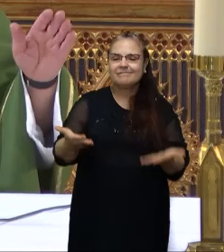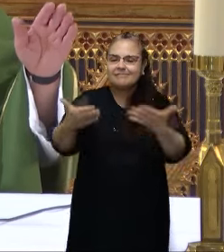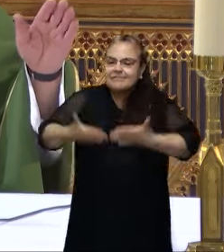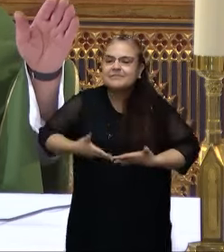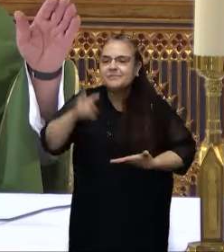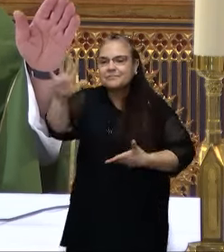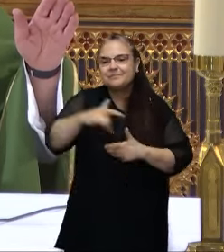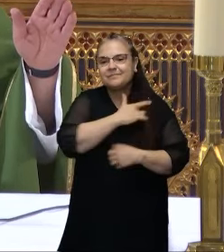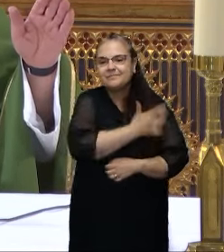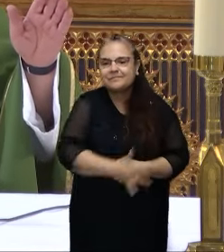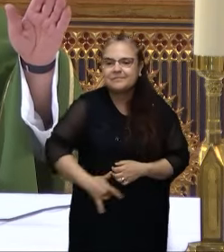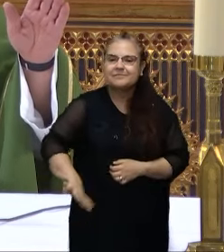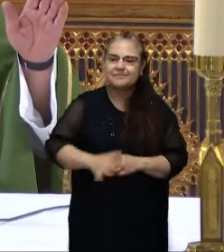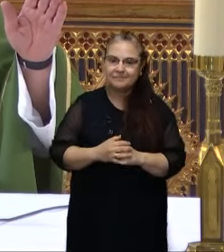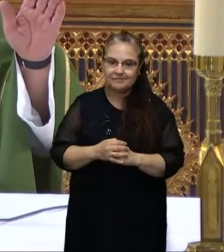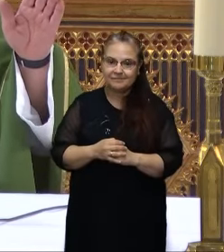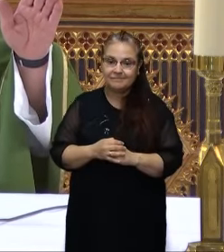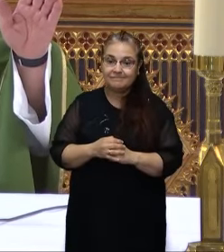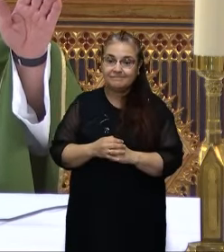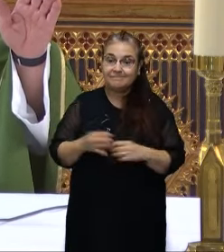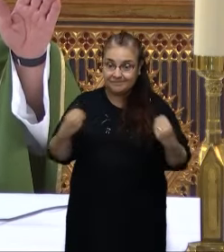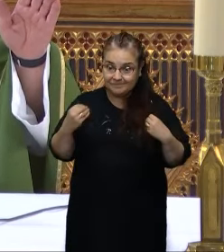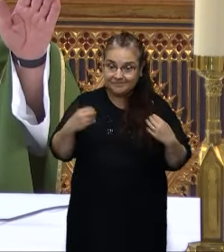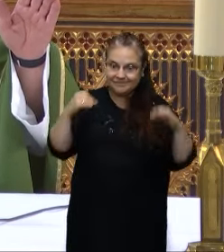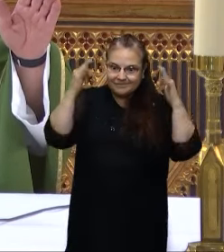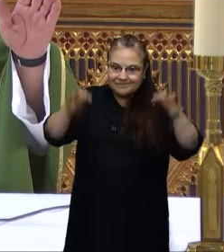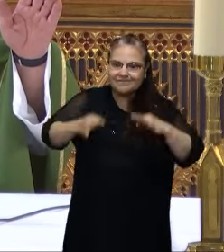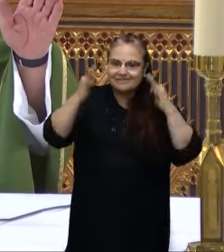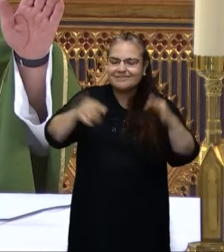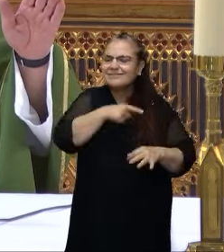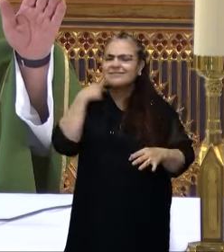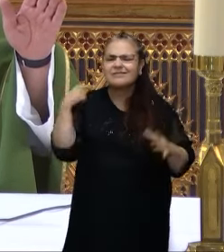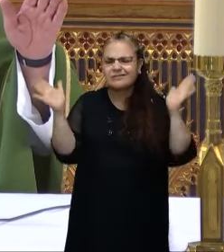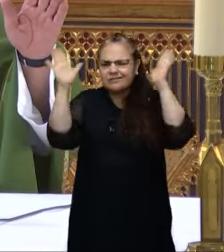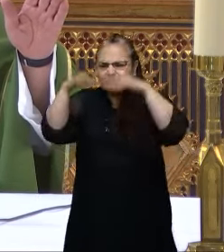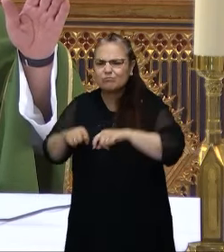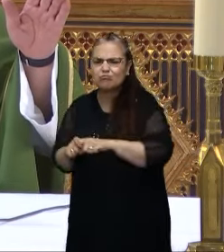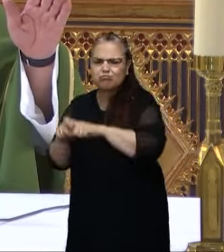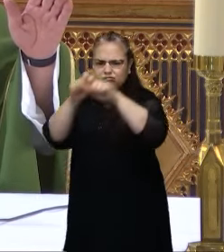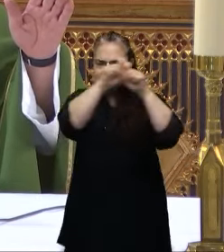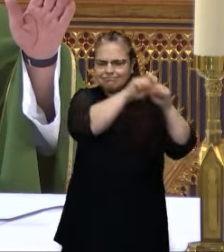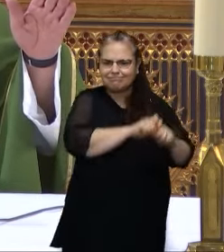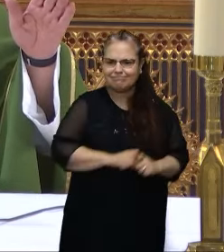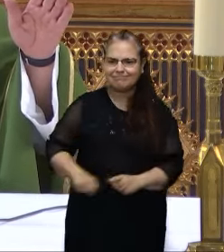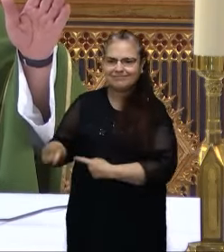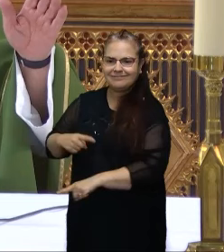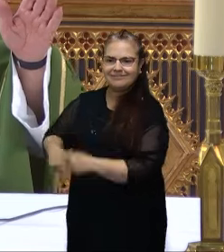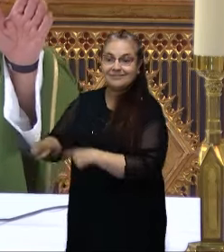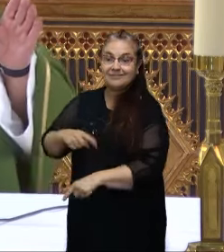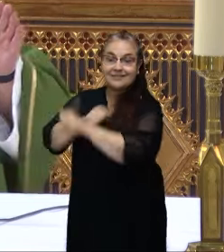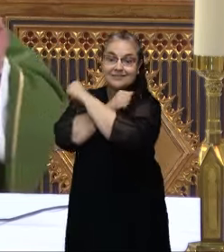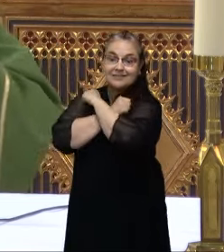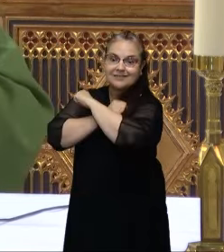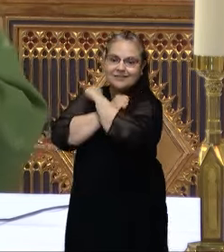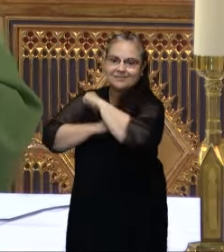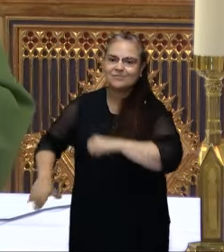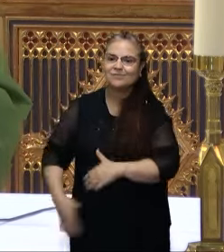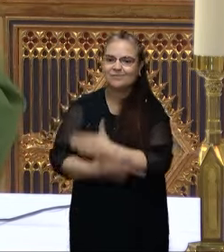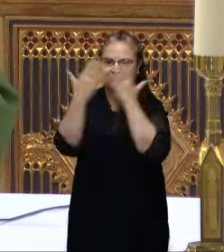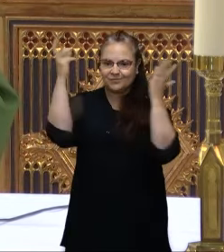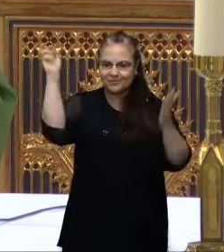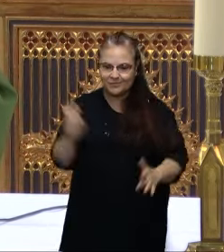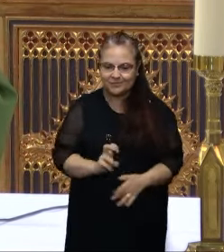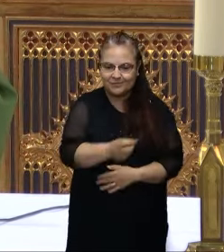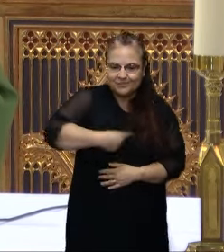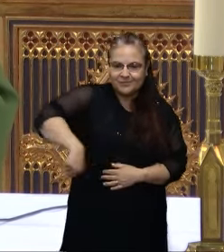para que, ayudados por tu misericordia, vivamos siempre libres de pecado y protegidos de toda perturbación, mientras esperamos